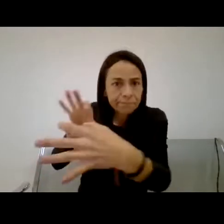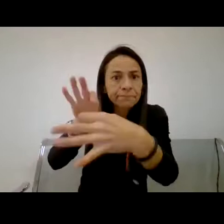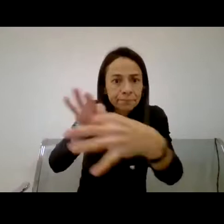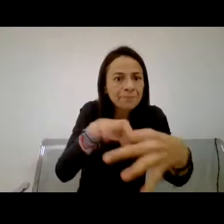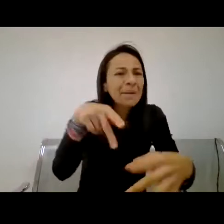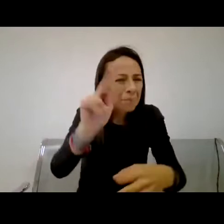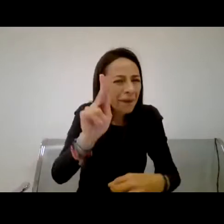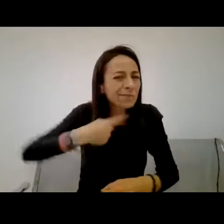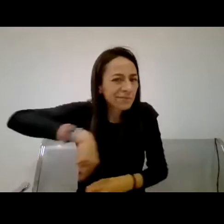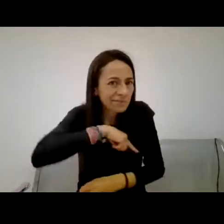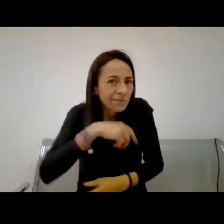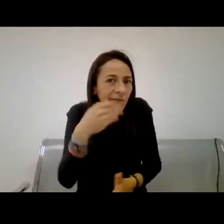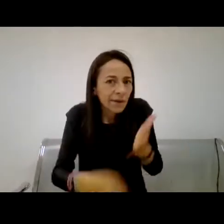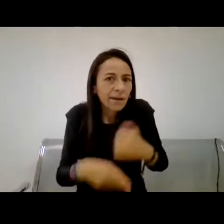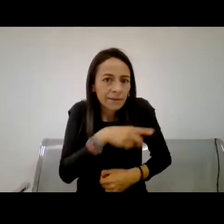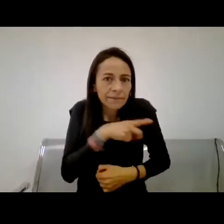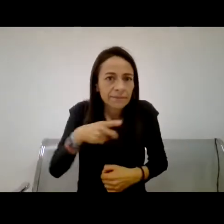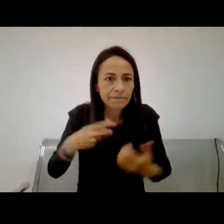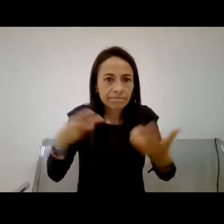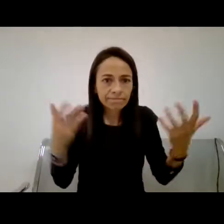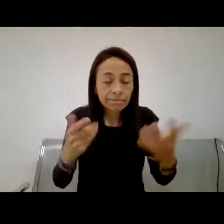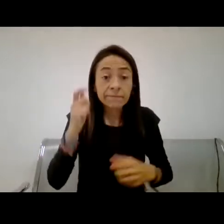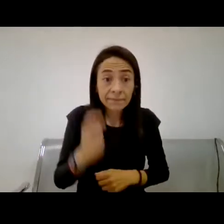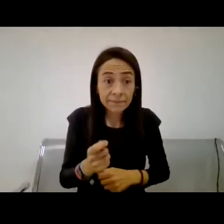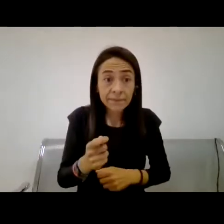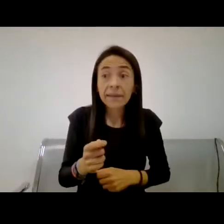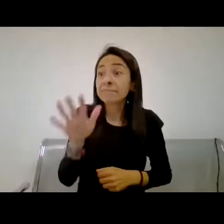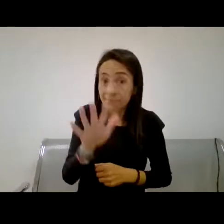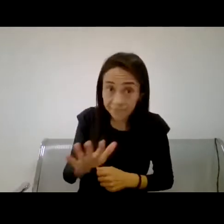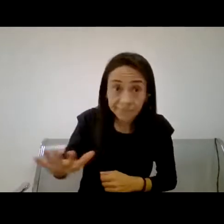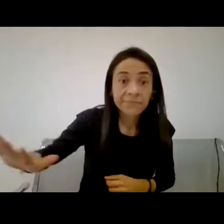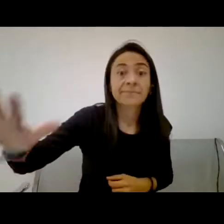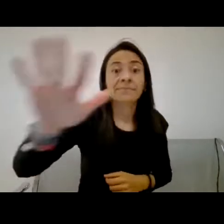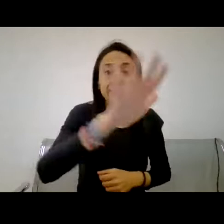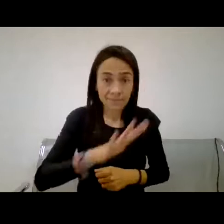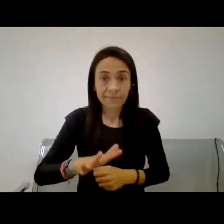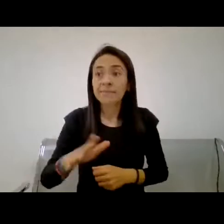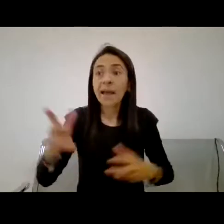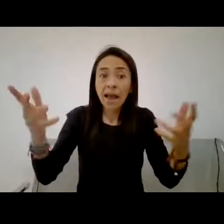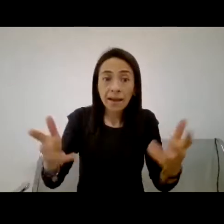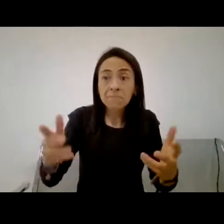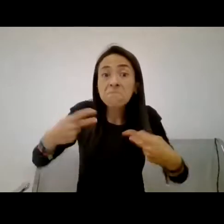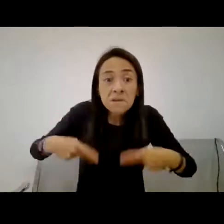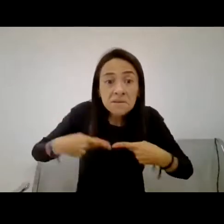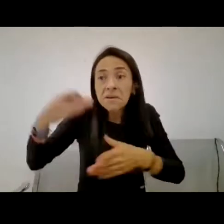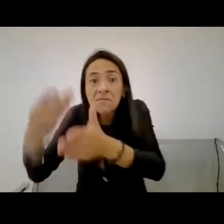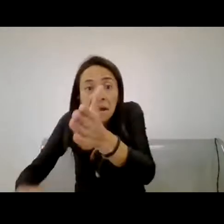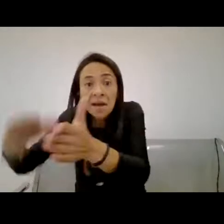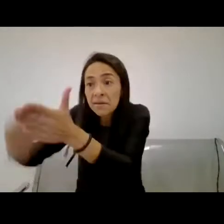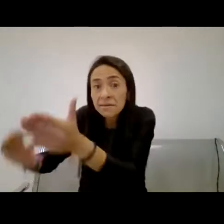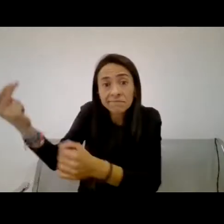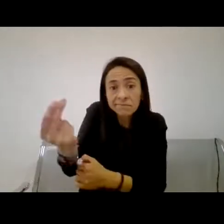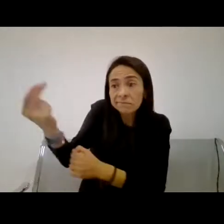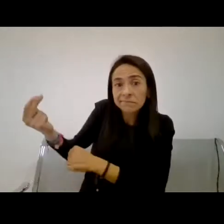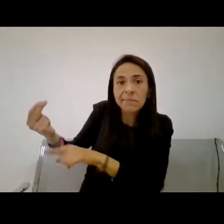claramente lo más posible el interés público de las organizaciones para que pueda haber